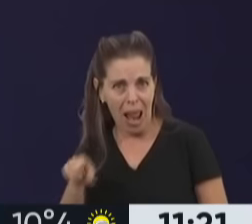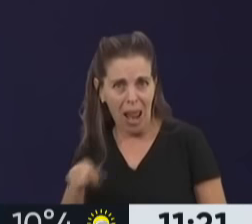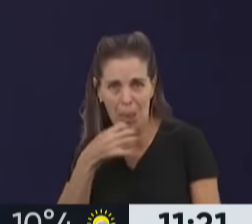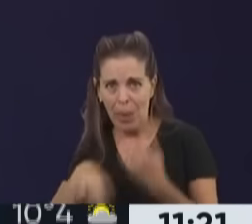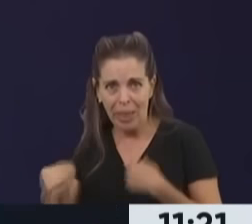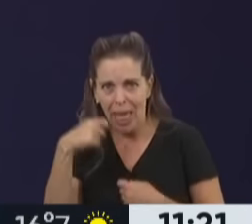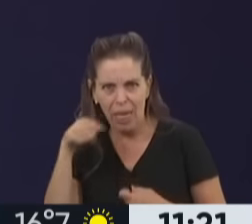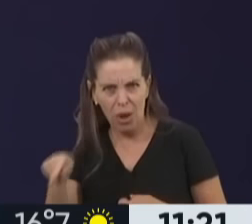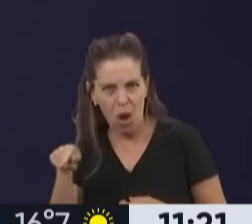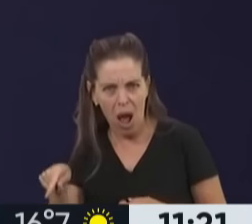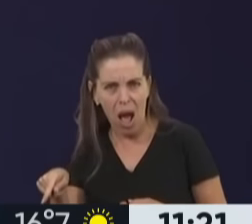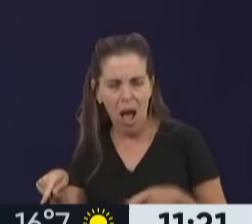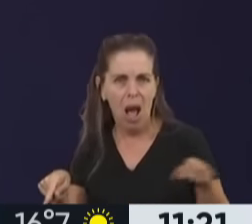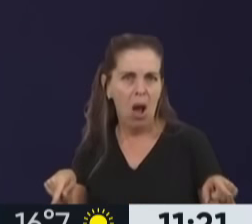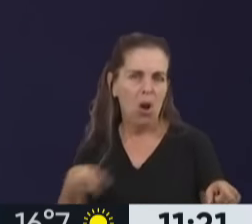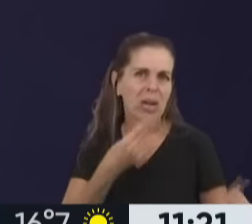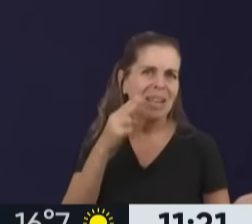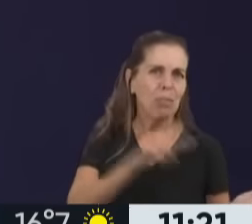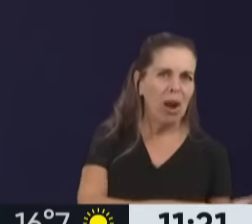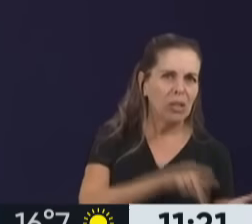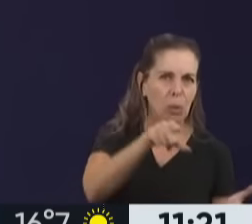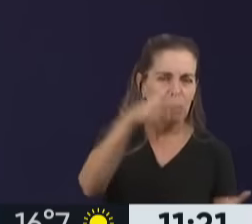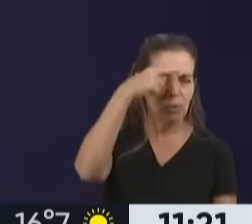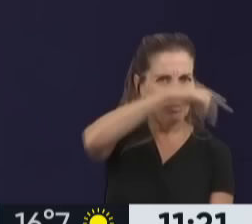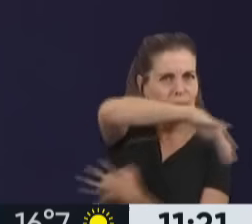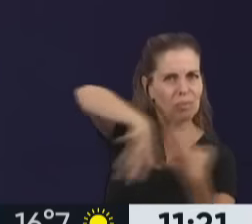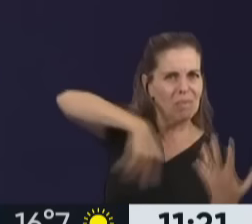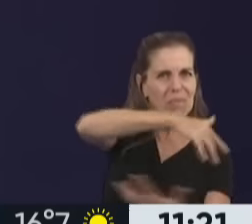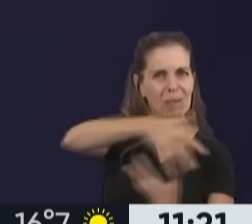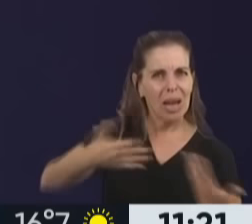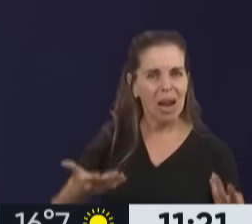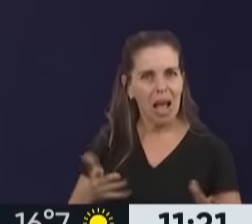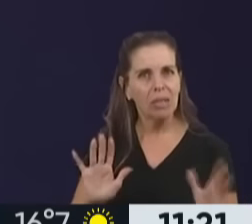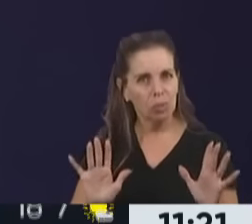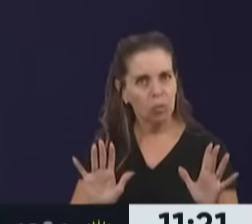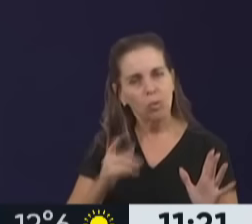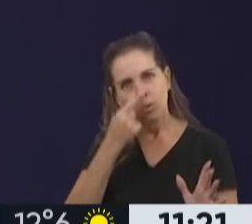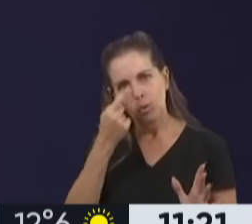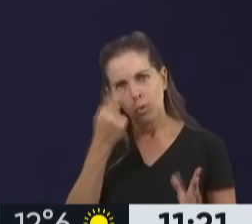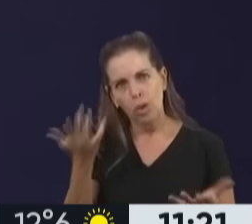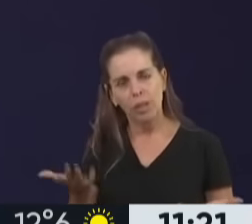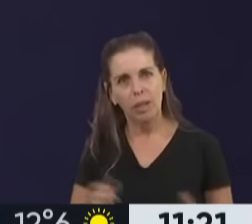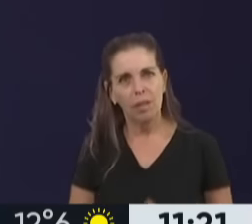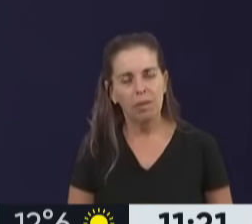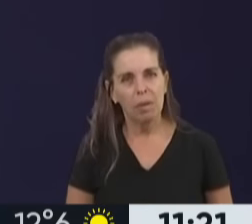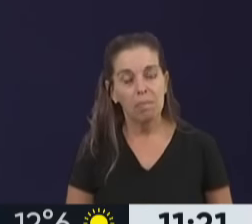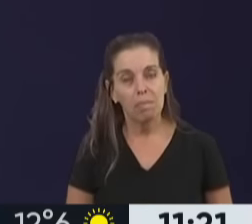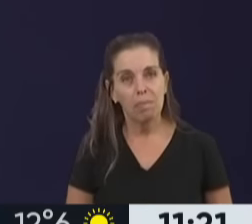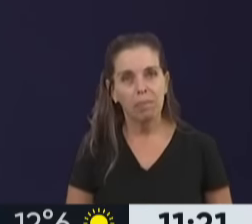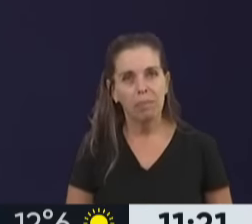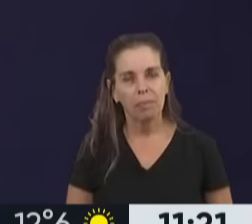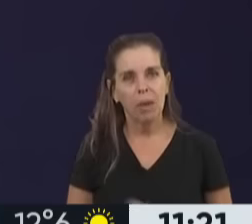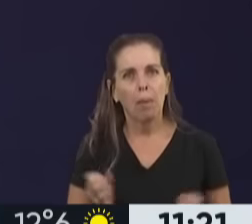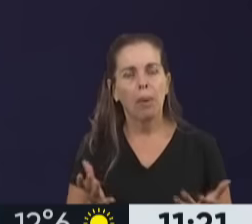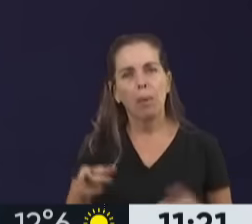narcotráfico con un tema impositivo y es muy interesante no porque eh tal vez